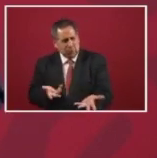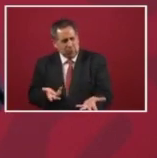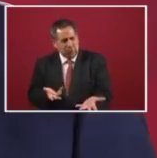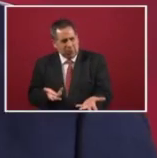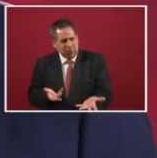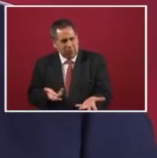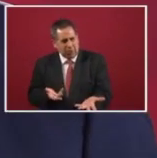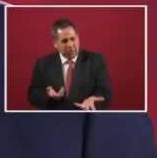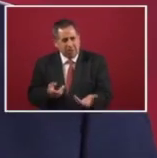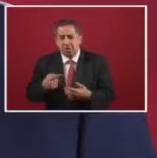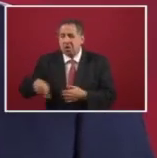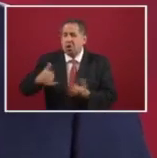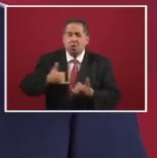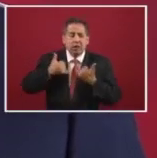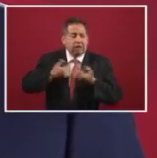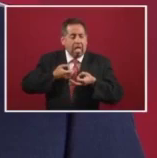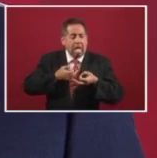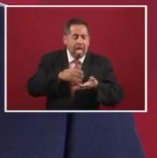y que pierden la vida